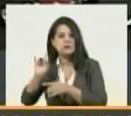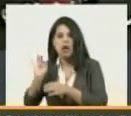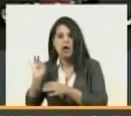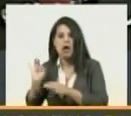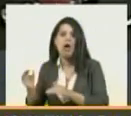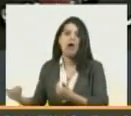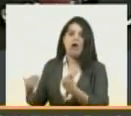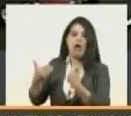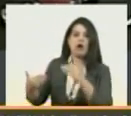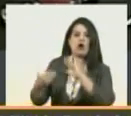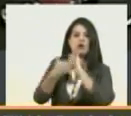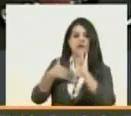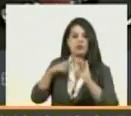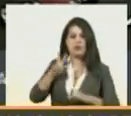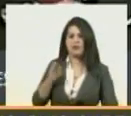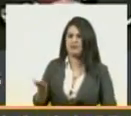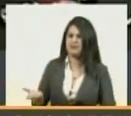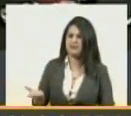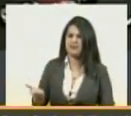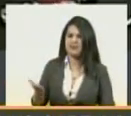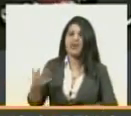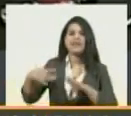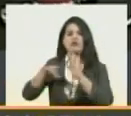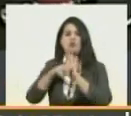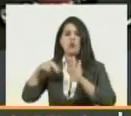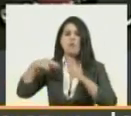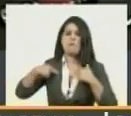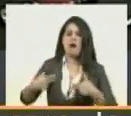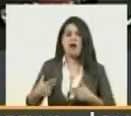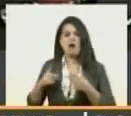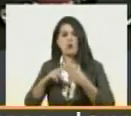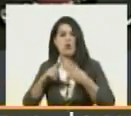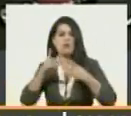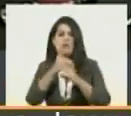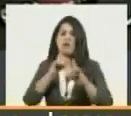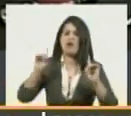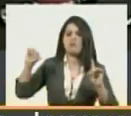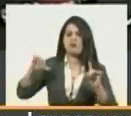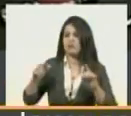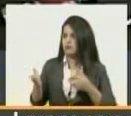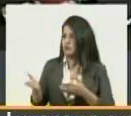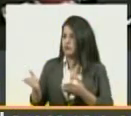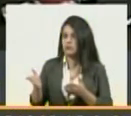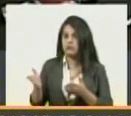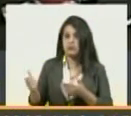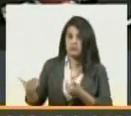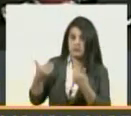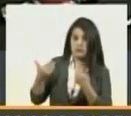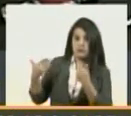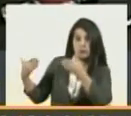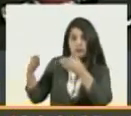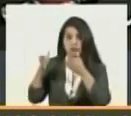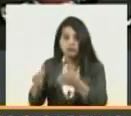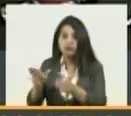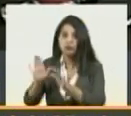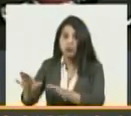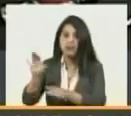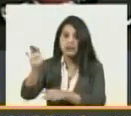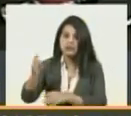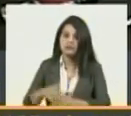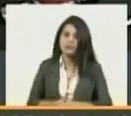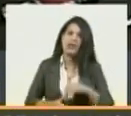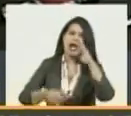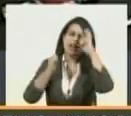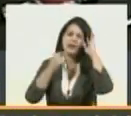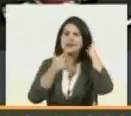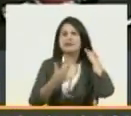señalar a Venezuela en materia de derechos humanos, en materia de democracia. Ayer un gobierno de facto decía que hay déficit de